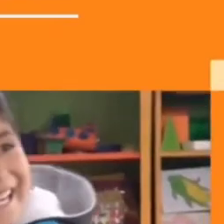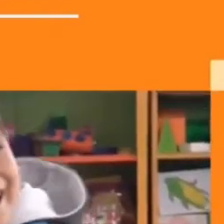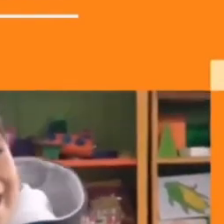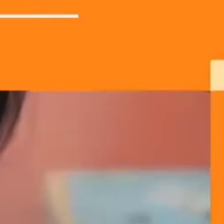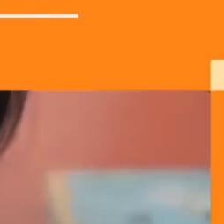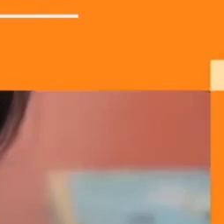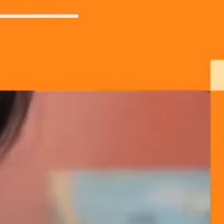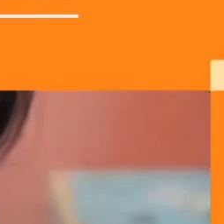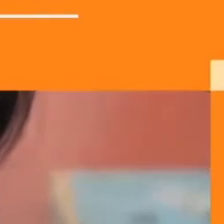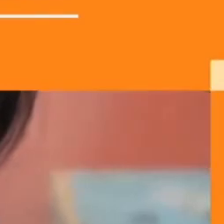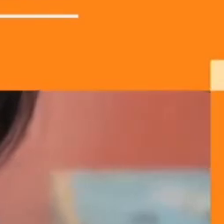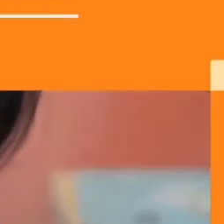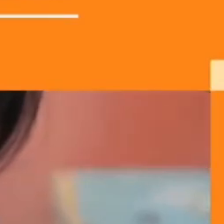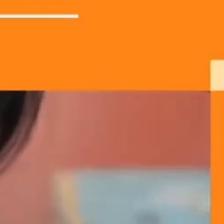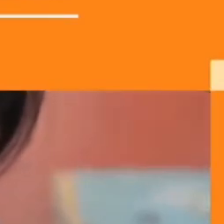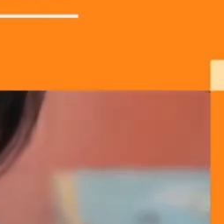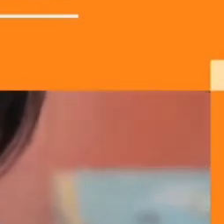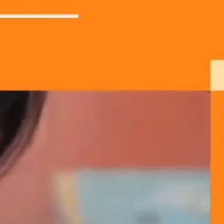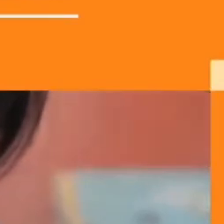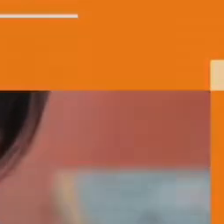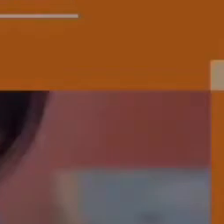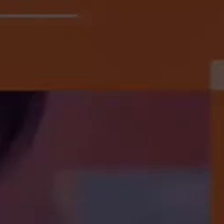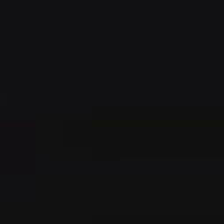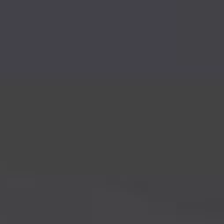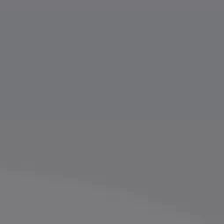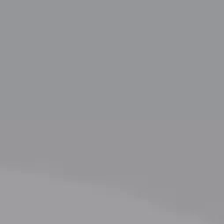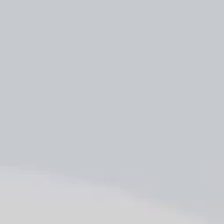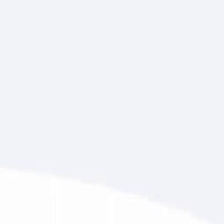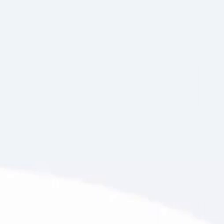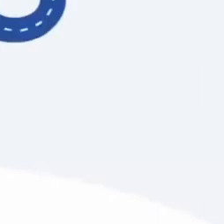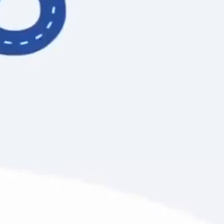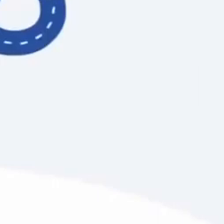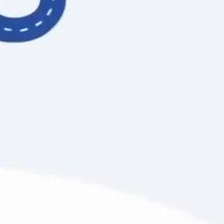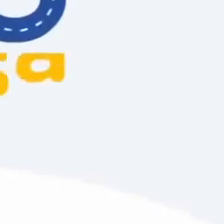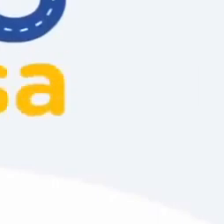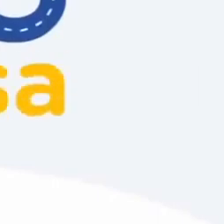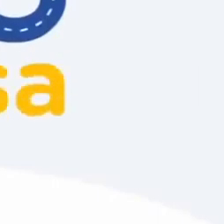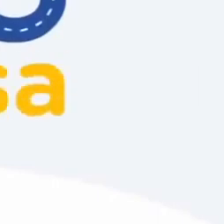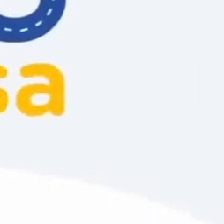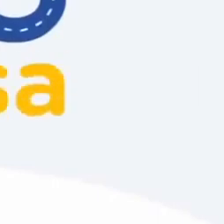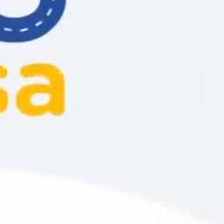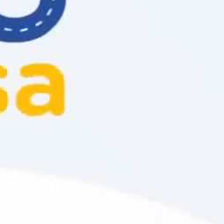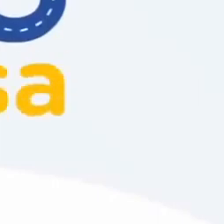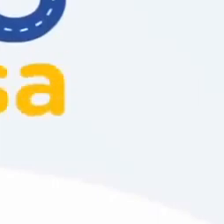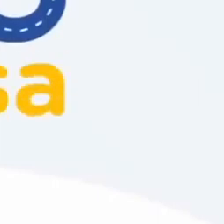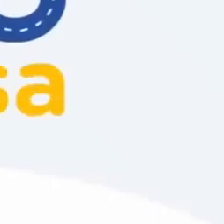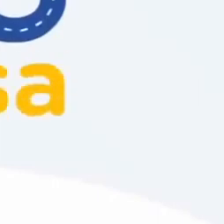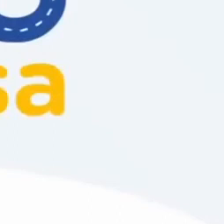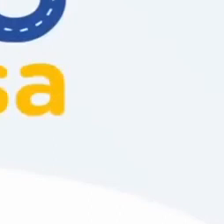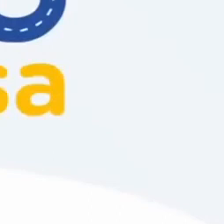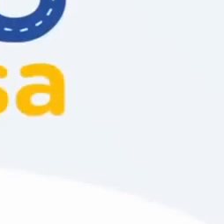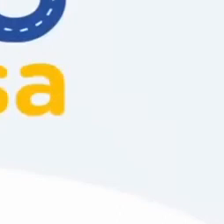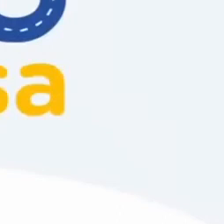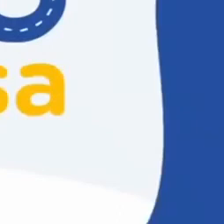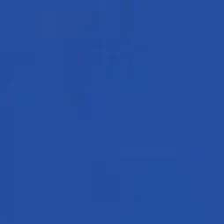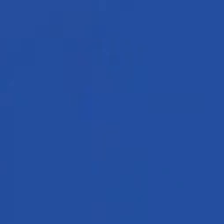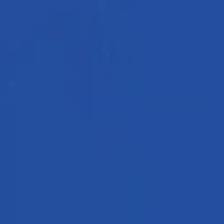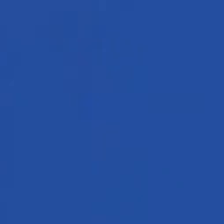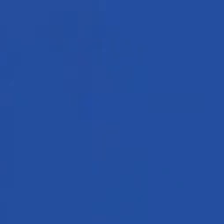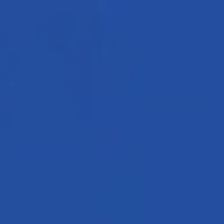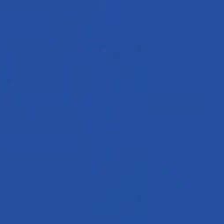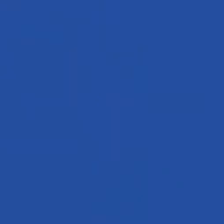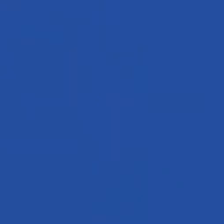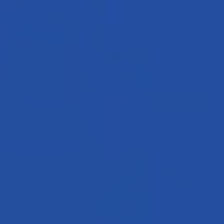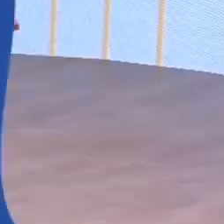Casa, secundaria.